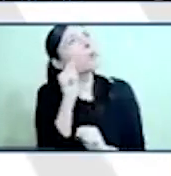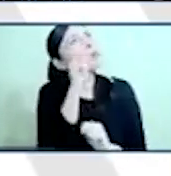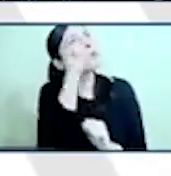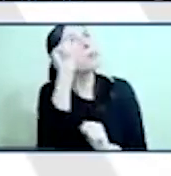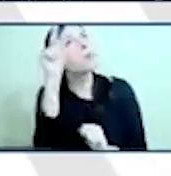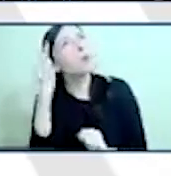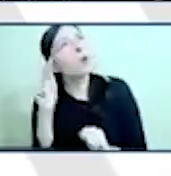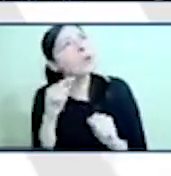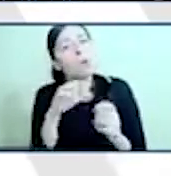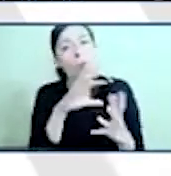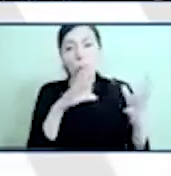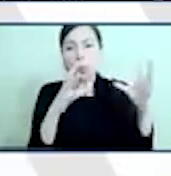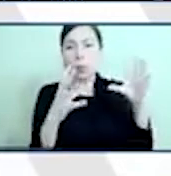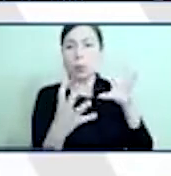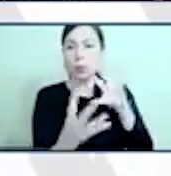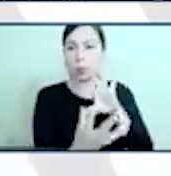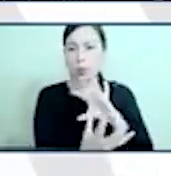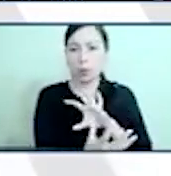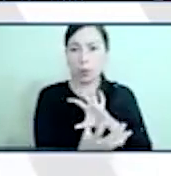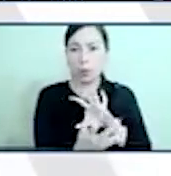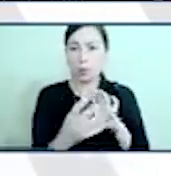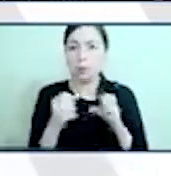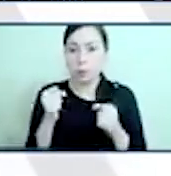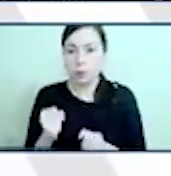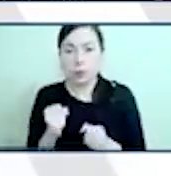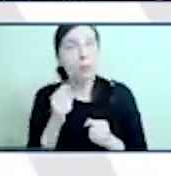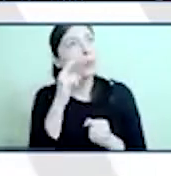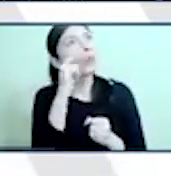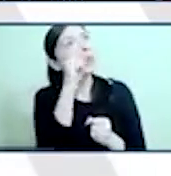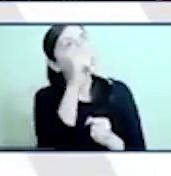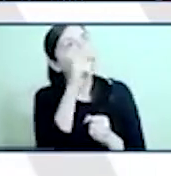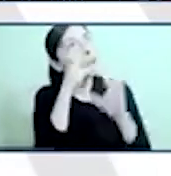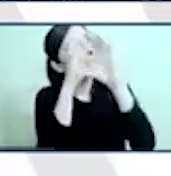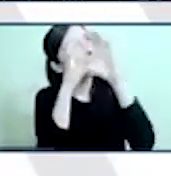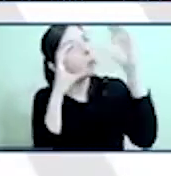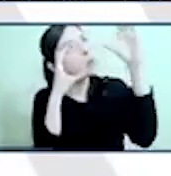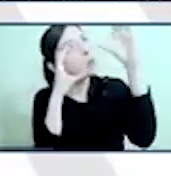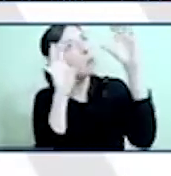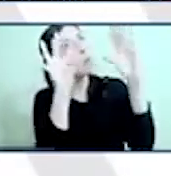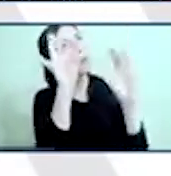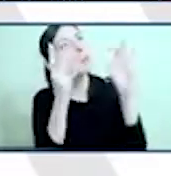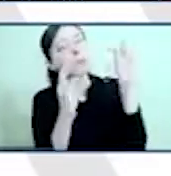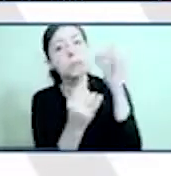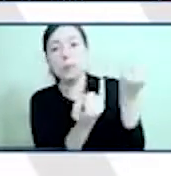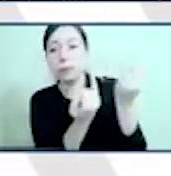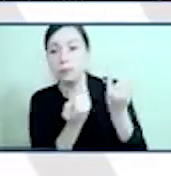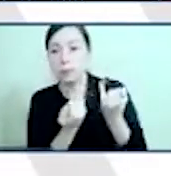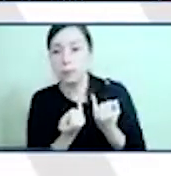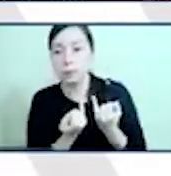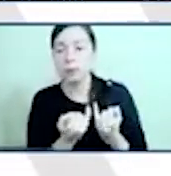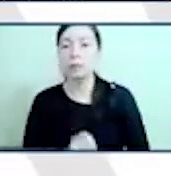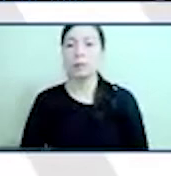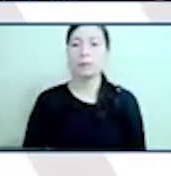mundo, y con condiciones que permitieran observaciones de larga duración, es